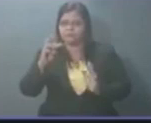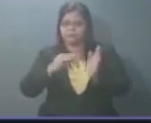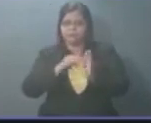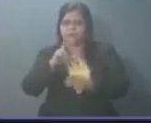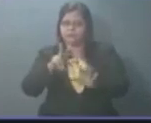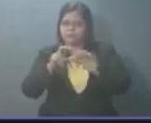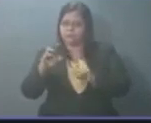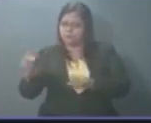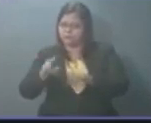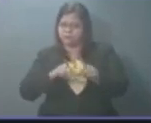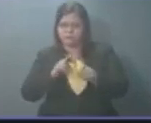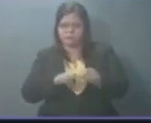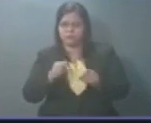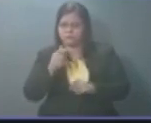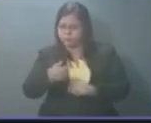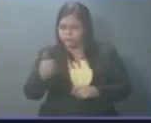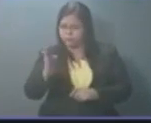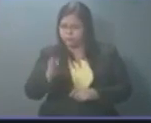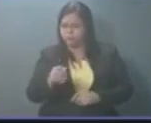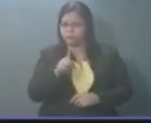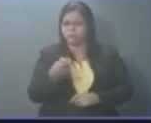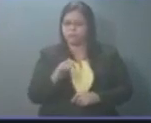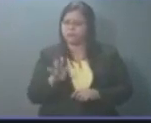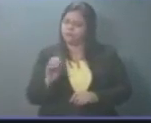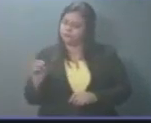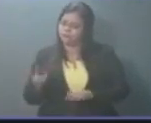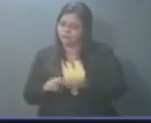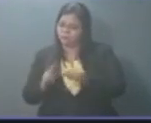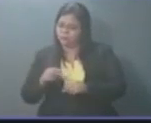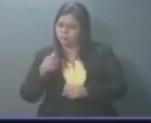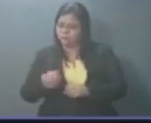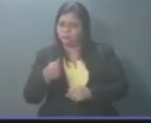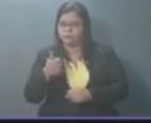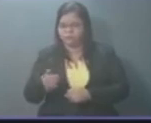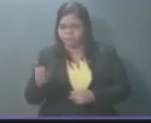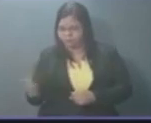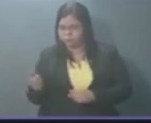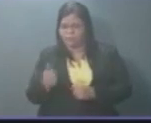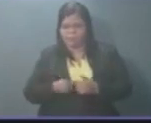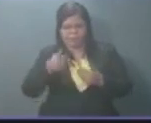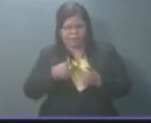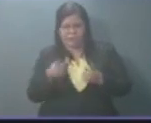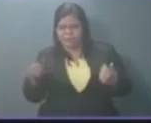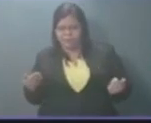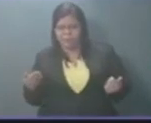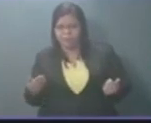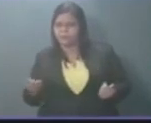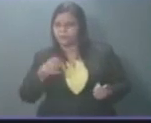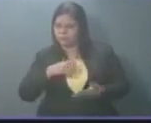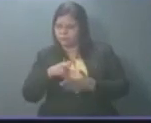$2,800 a cada bus y $1,400 a cada microbús, aparte del subsidio. Y lo voy a